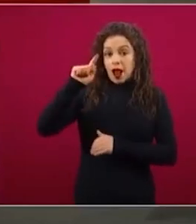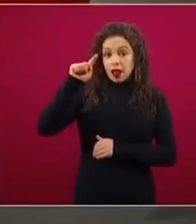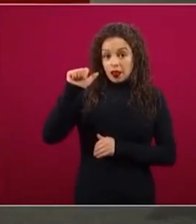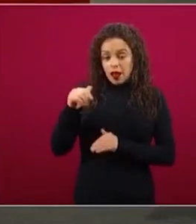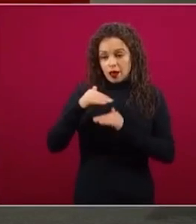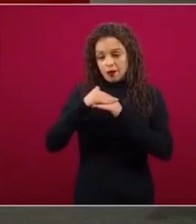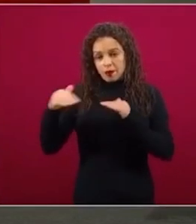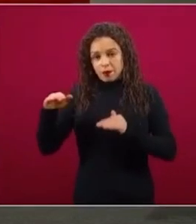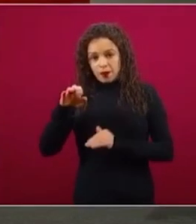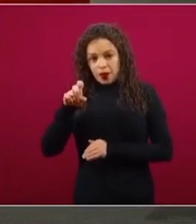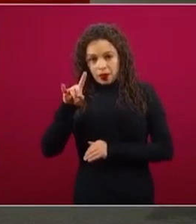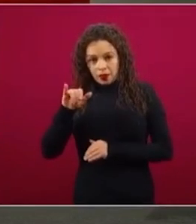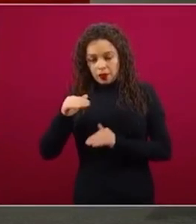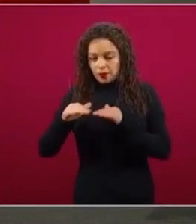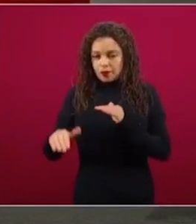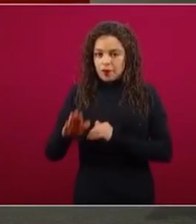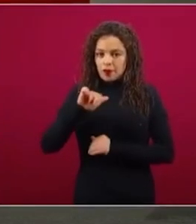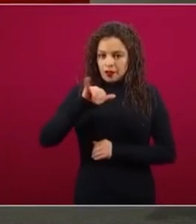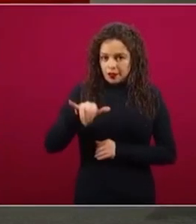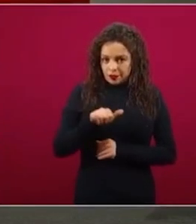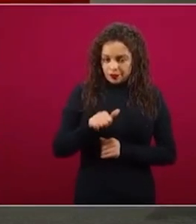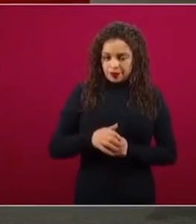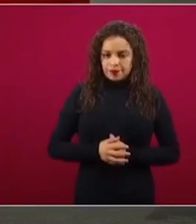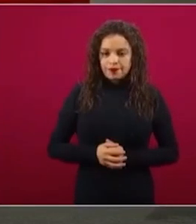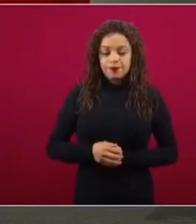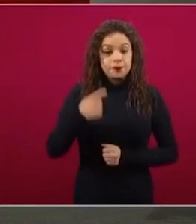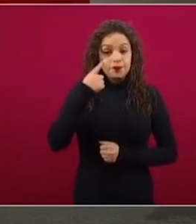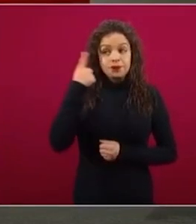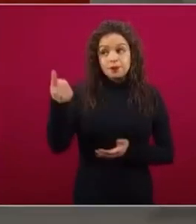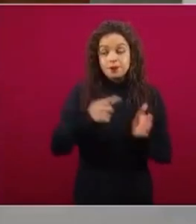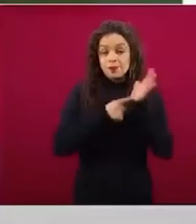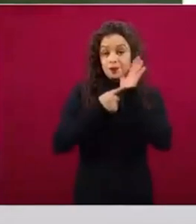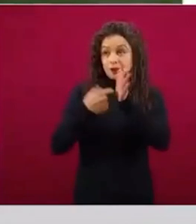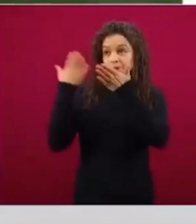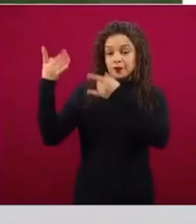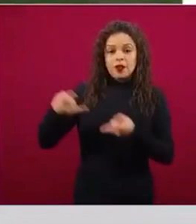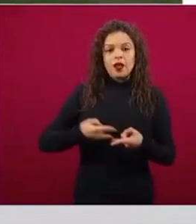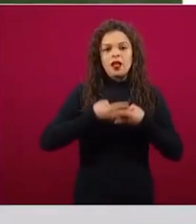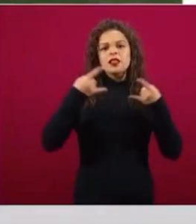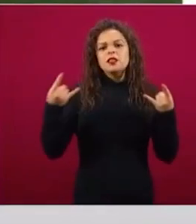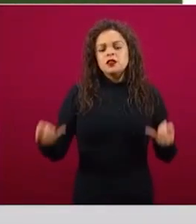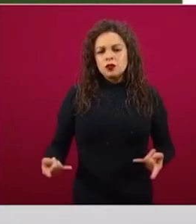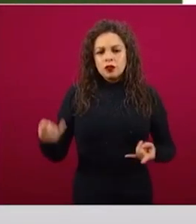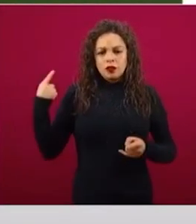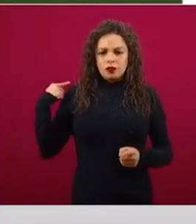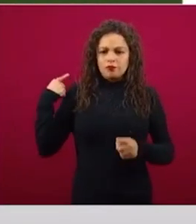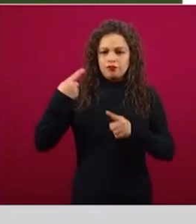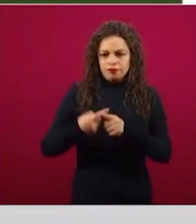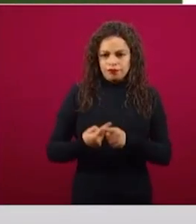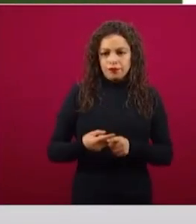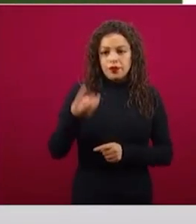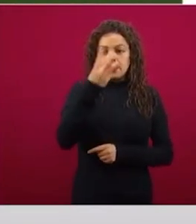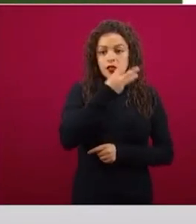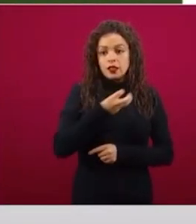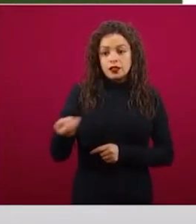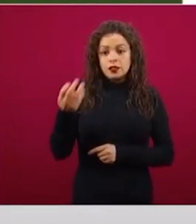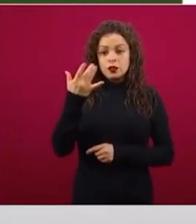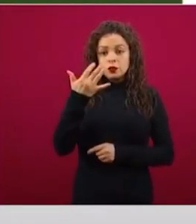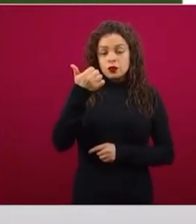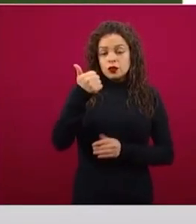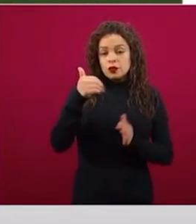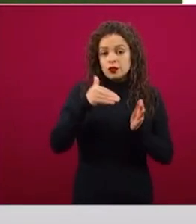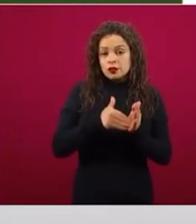Muy rápido para ver la historia. El año pasado colocamos alrededor de 356 mil tandas, como